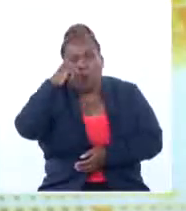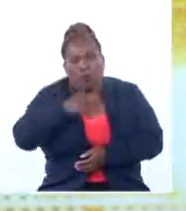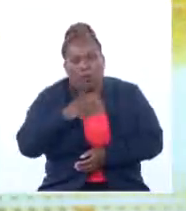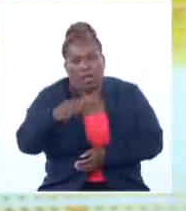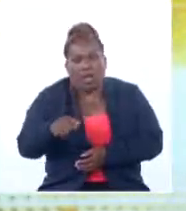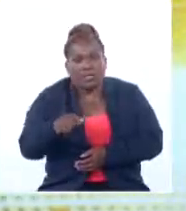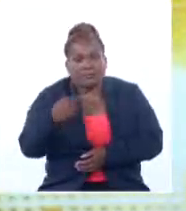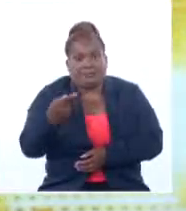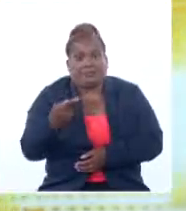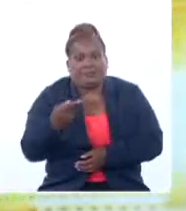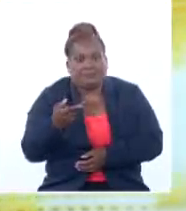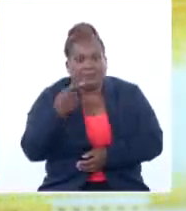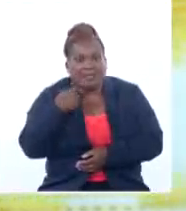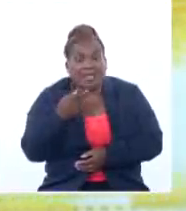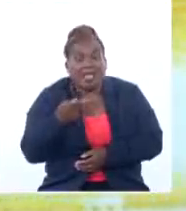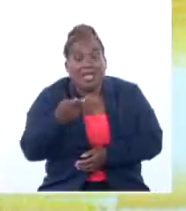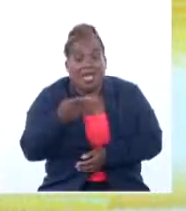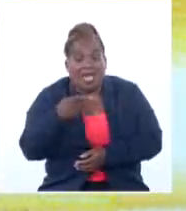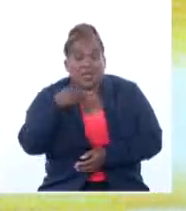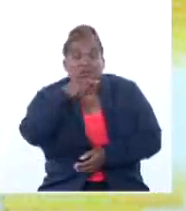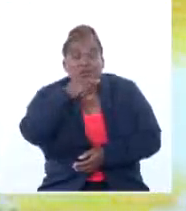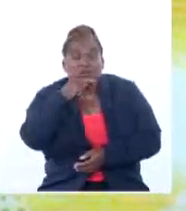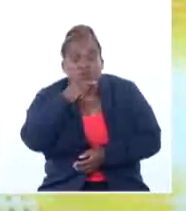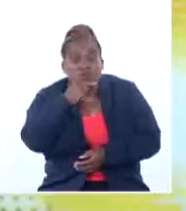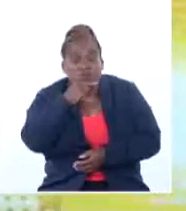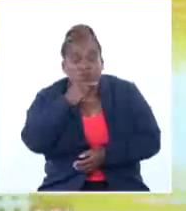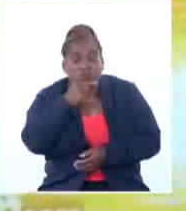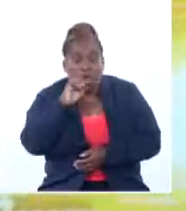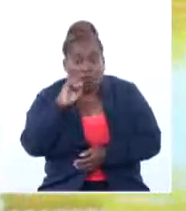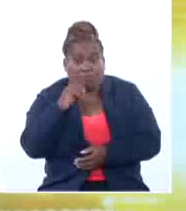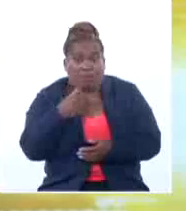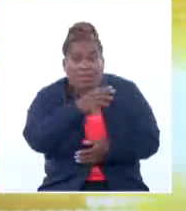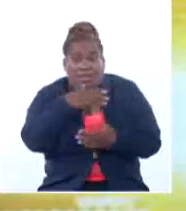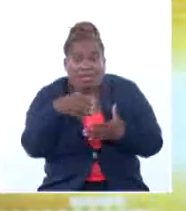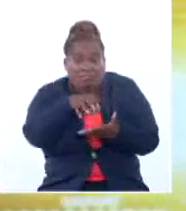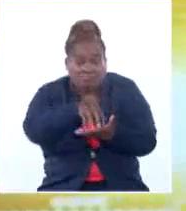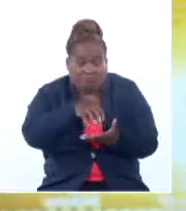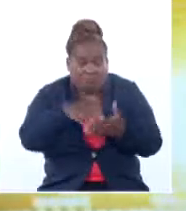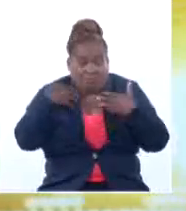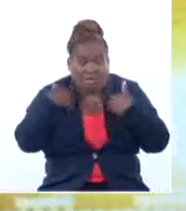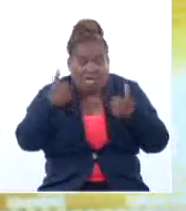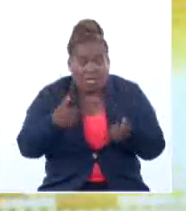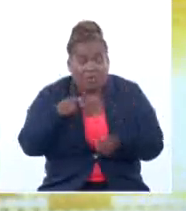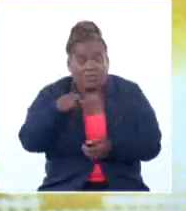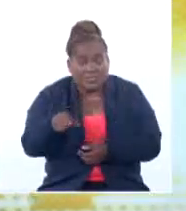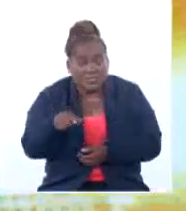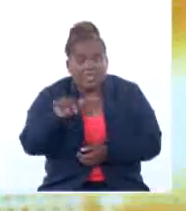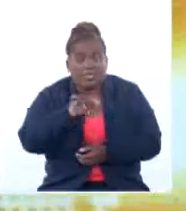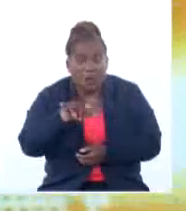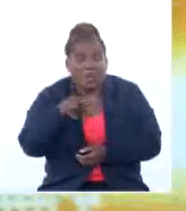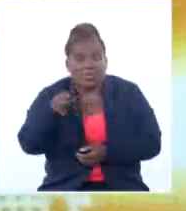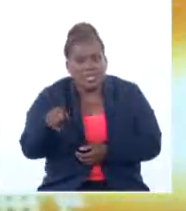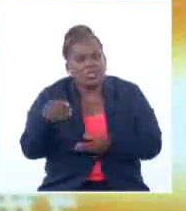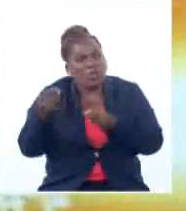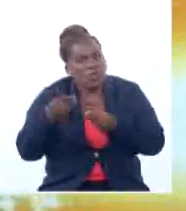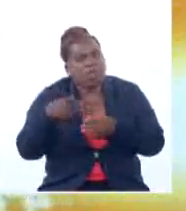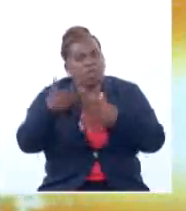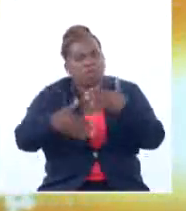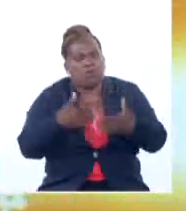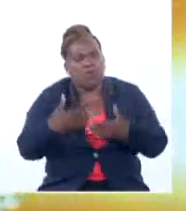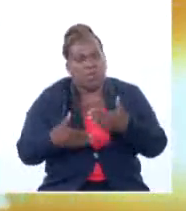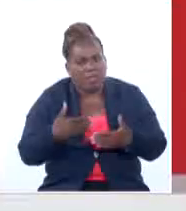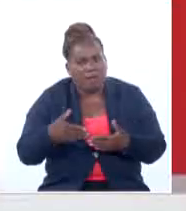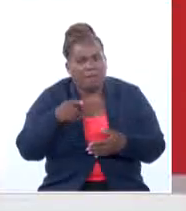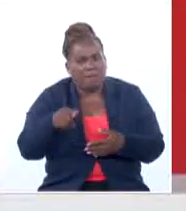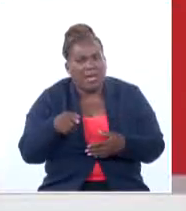sido catalogado hoy por la Cancillería rusa como una nueva provocación que busca desencadenar una nueva agresión y una escalada de